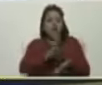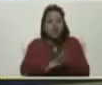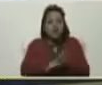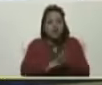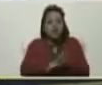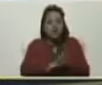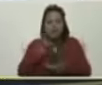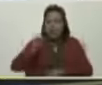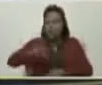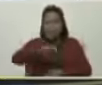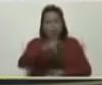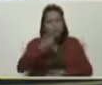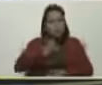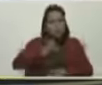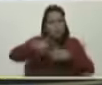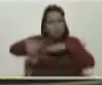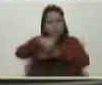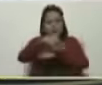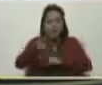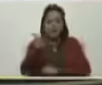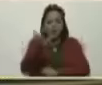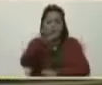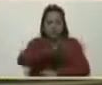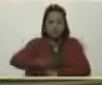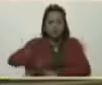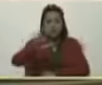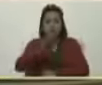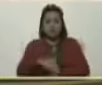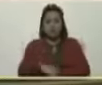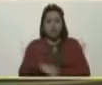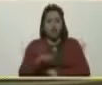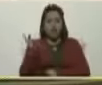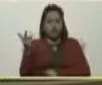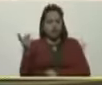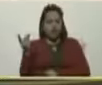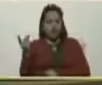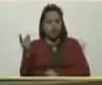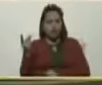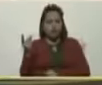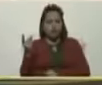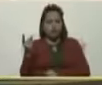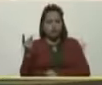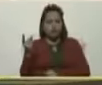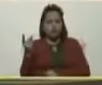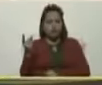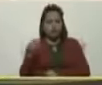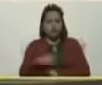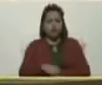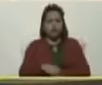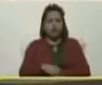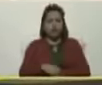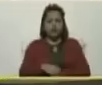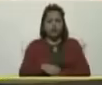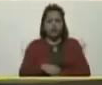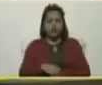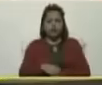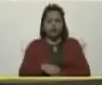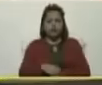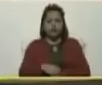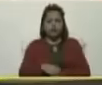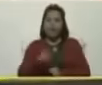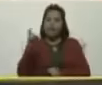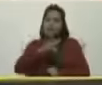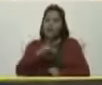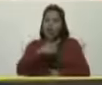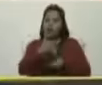por cualquier calle de Venezuela. En segundo lugar, la necesidad de ir